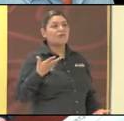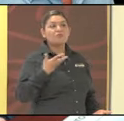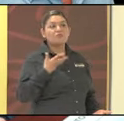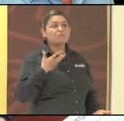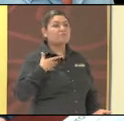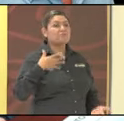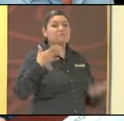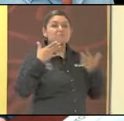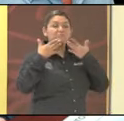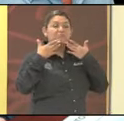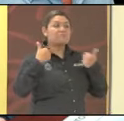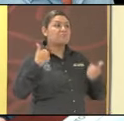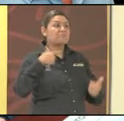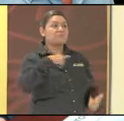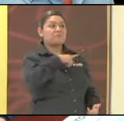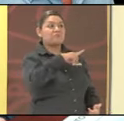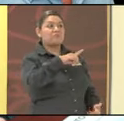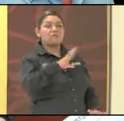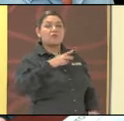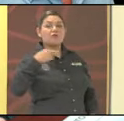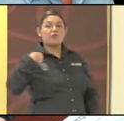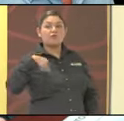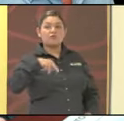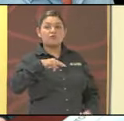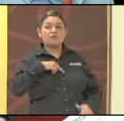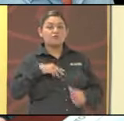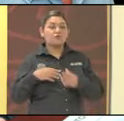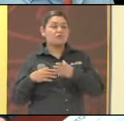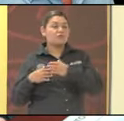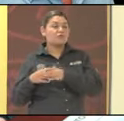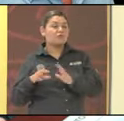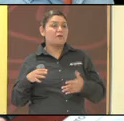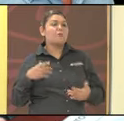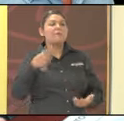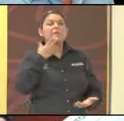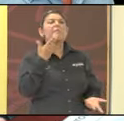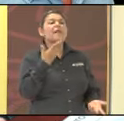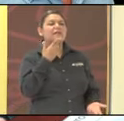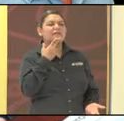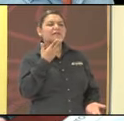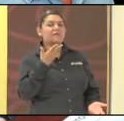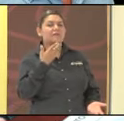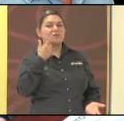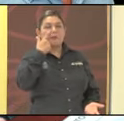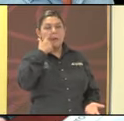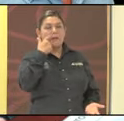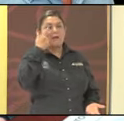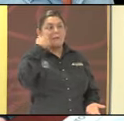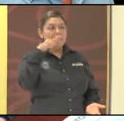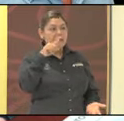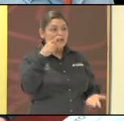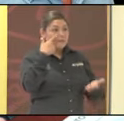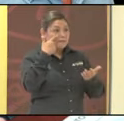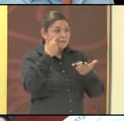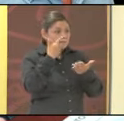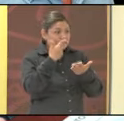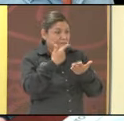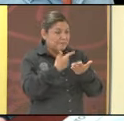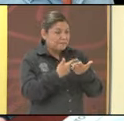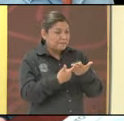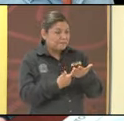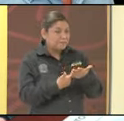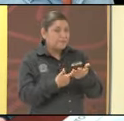más que nosotros. ¿Pero saben para qué nos sirvió? Les voy a decir. Para determinar que